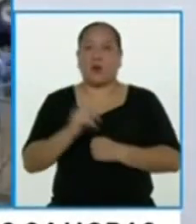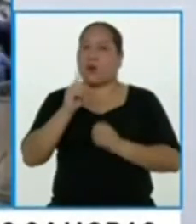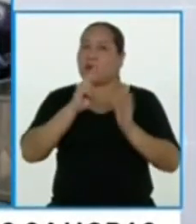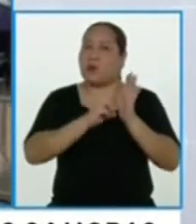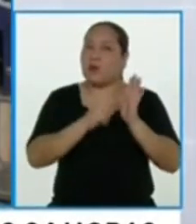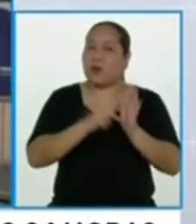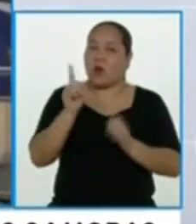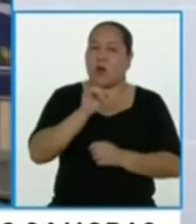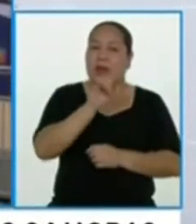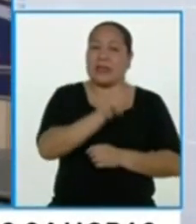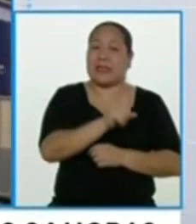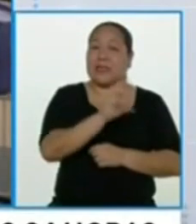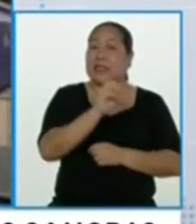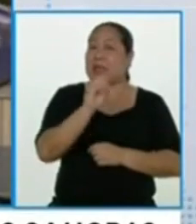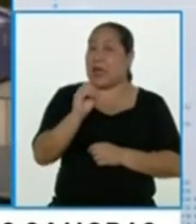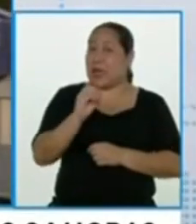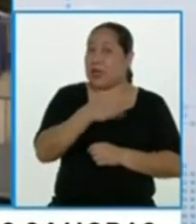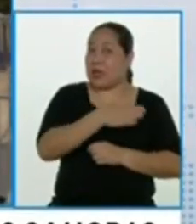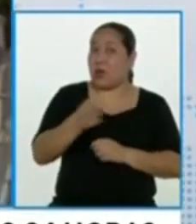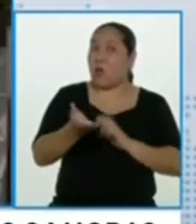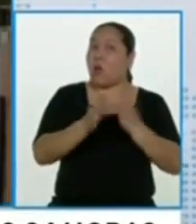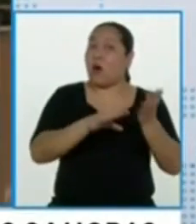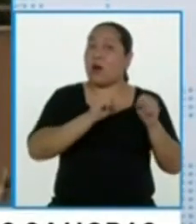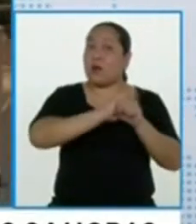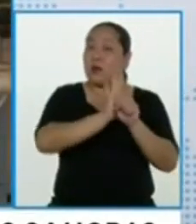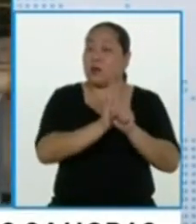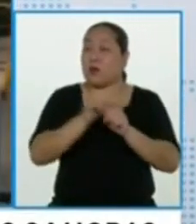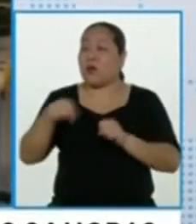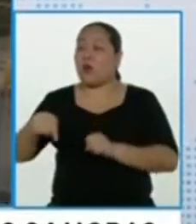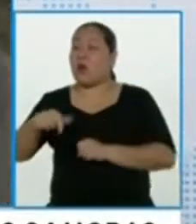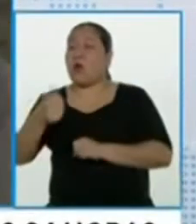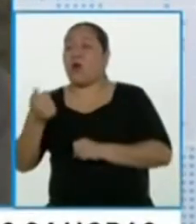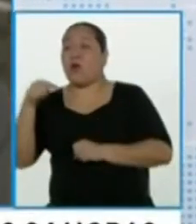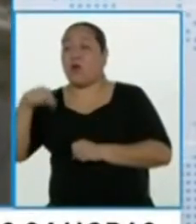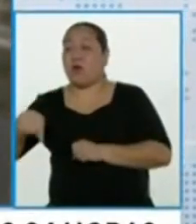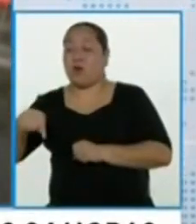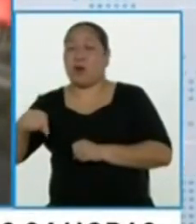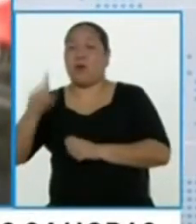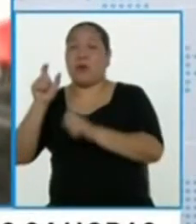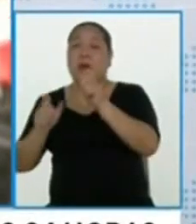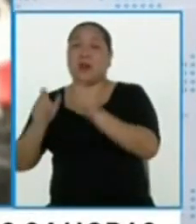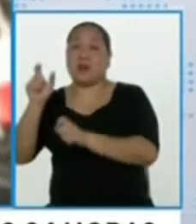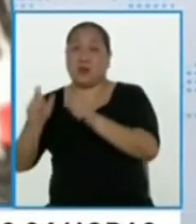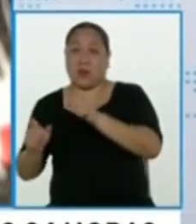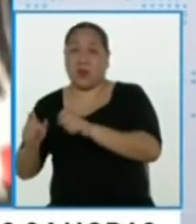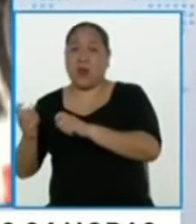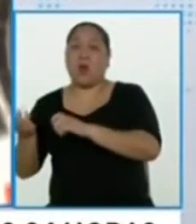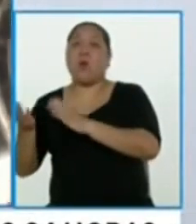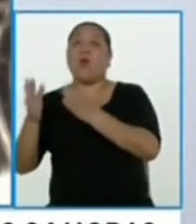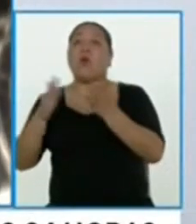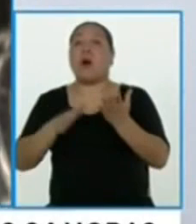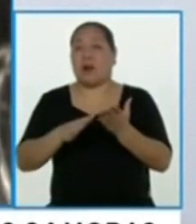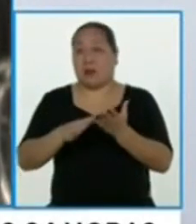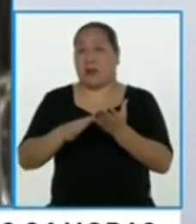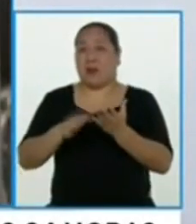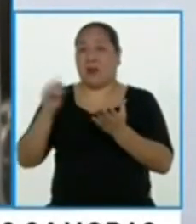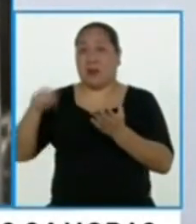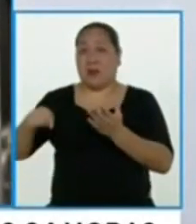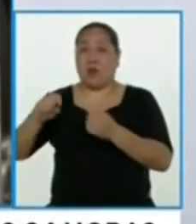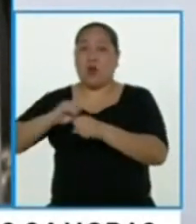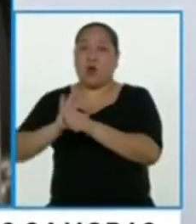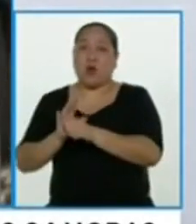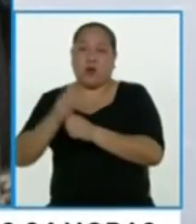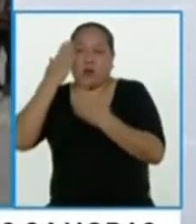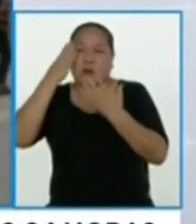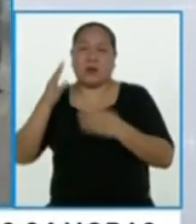pico a que fallecieron 700. Ahora, ¿no? Doctor Quispe, hablar del SINADEF es hablar del Sistema Nacional de Defunciones, ¿no es cierto? En